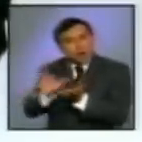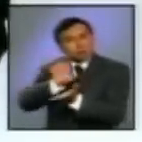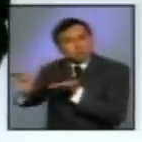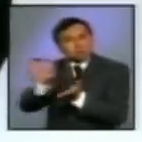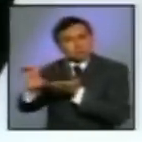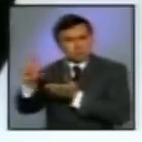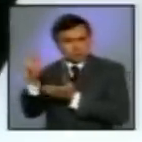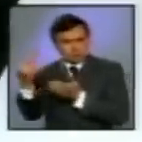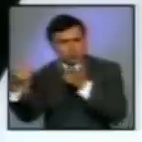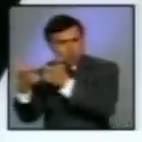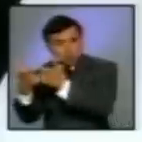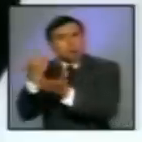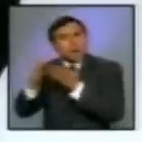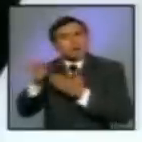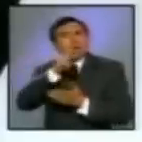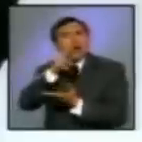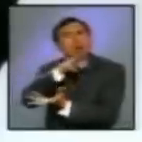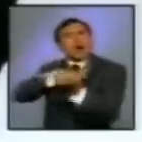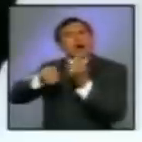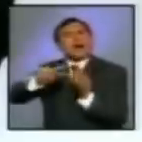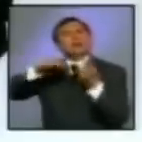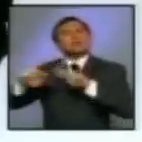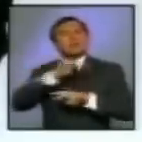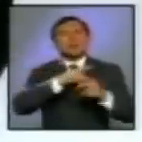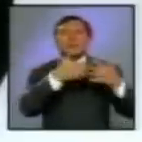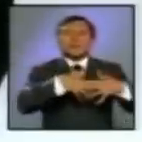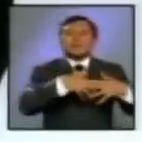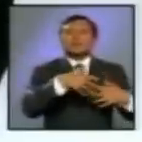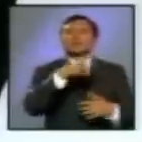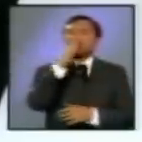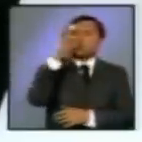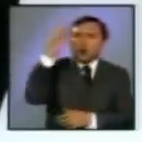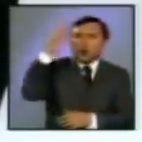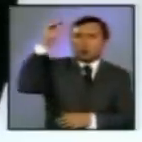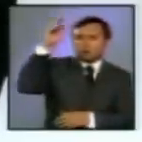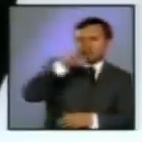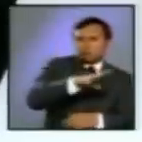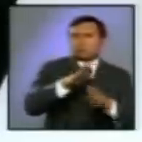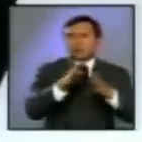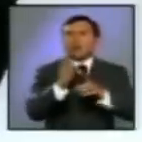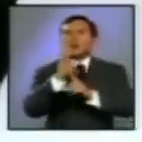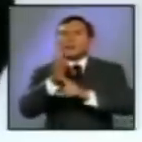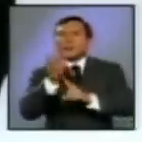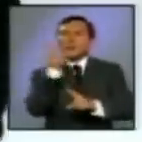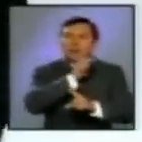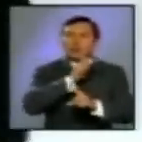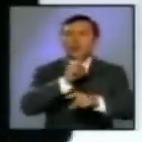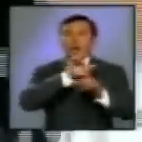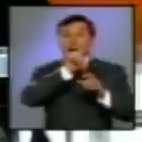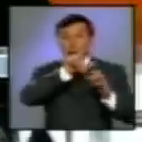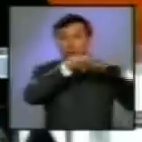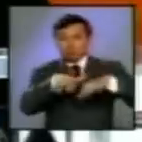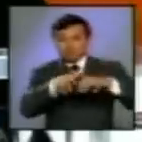un pequeño sobreprecio a las empresas solares, eólicas y geotérmicas para que hagan de México un país competitivo y